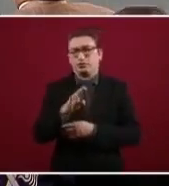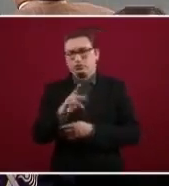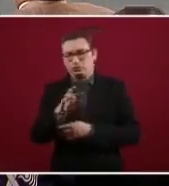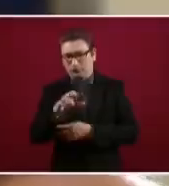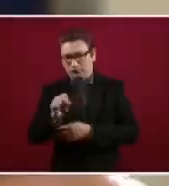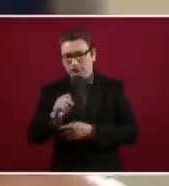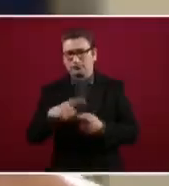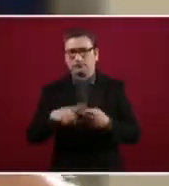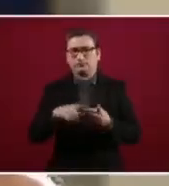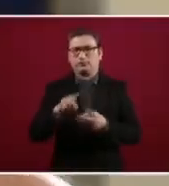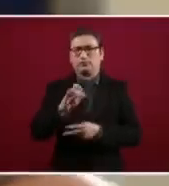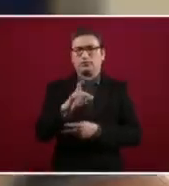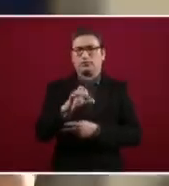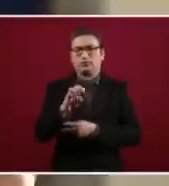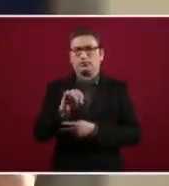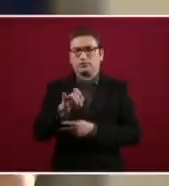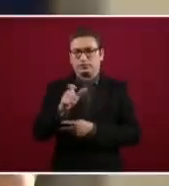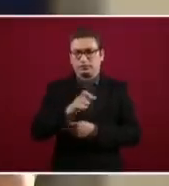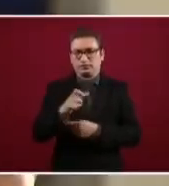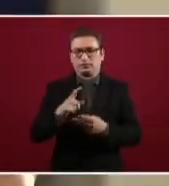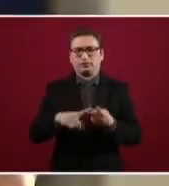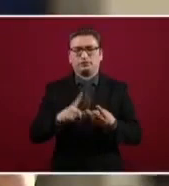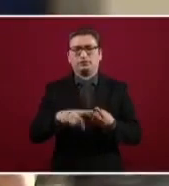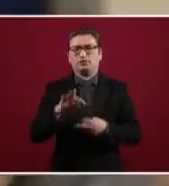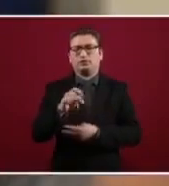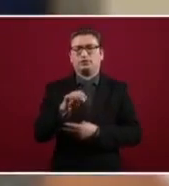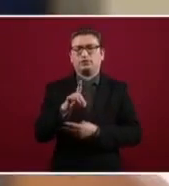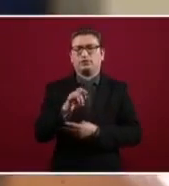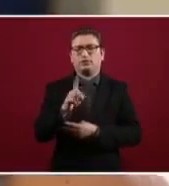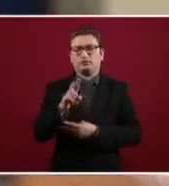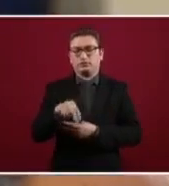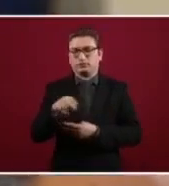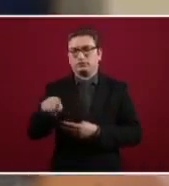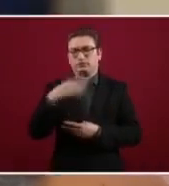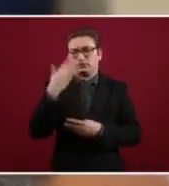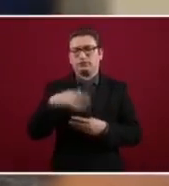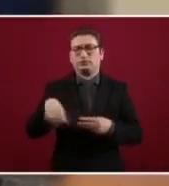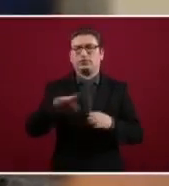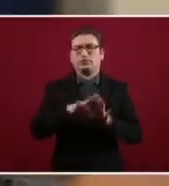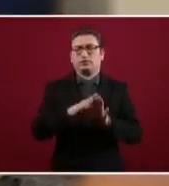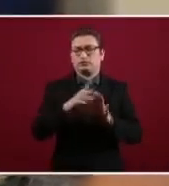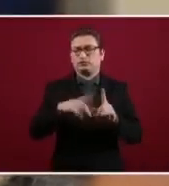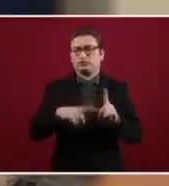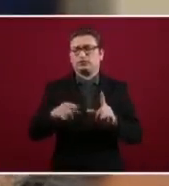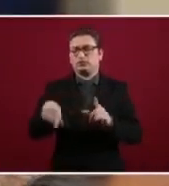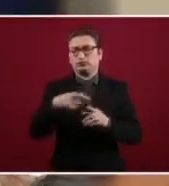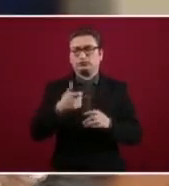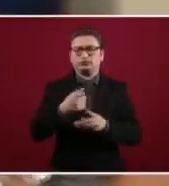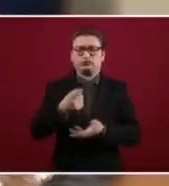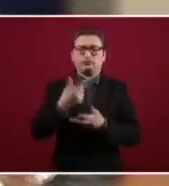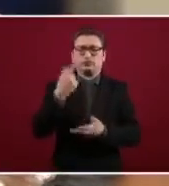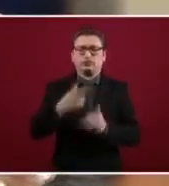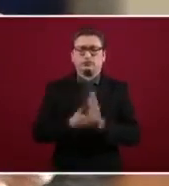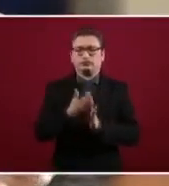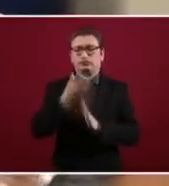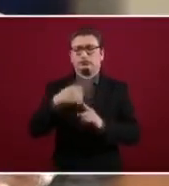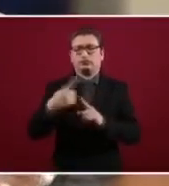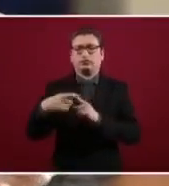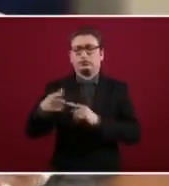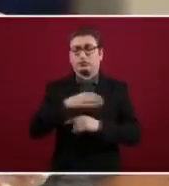todos ellos y si fonadin el fondo nacional de infraestructura va a seguir dando